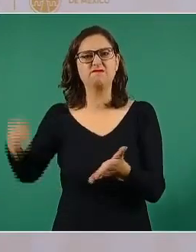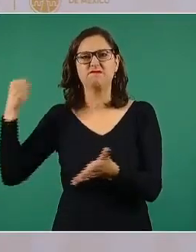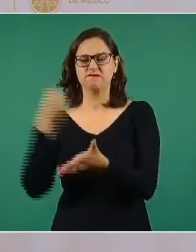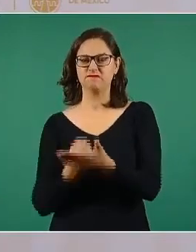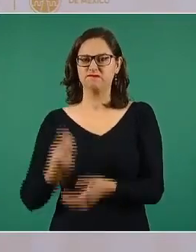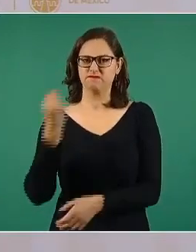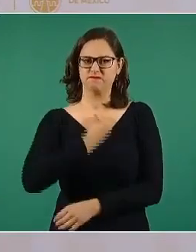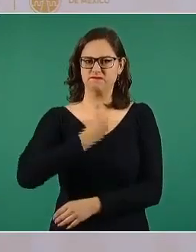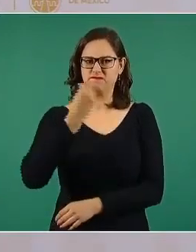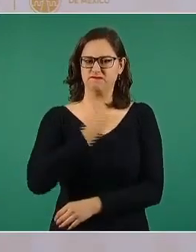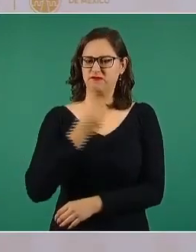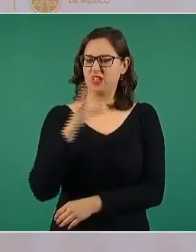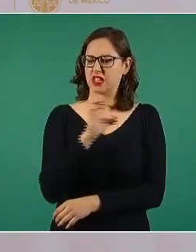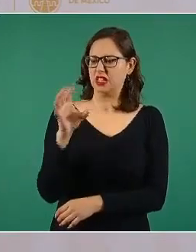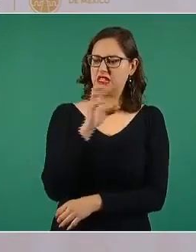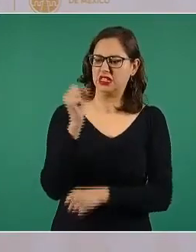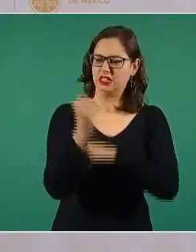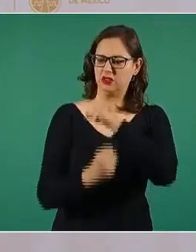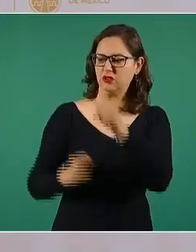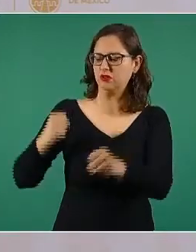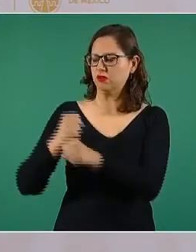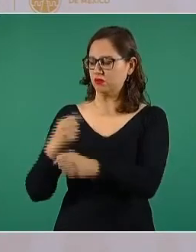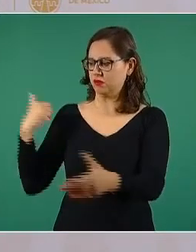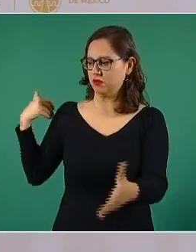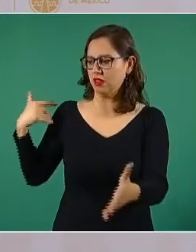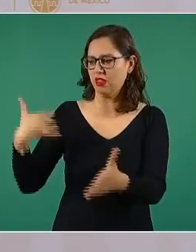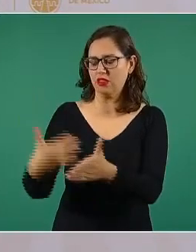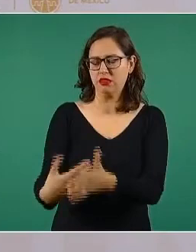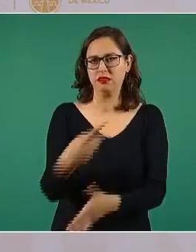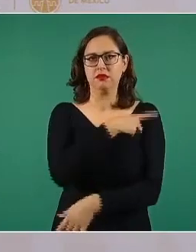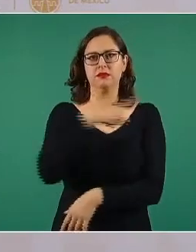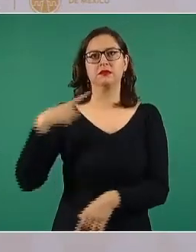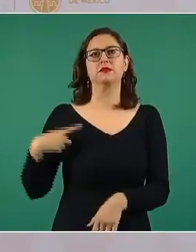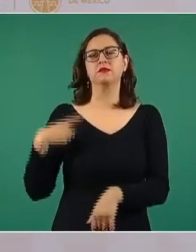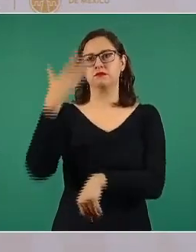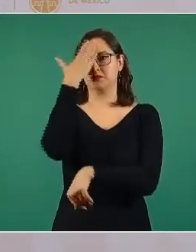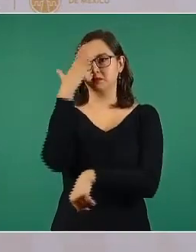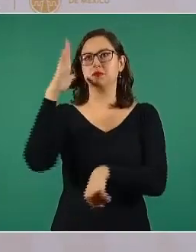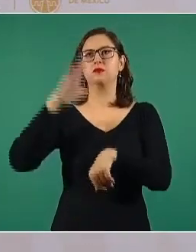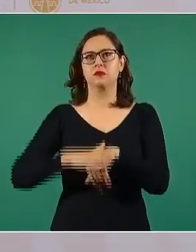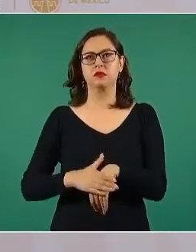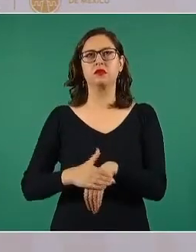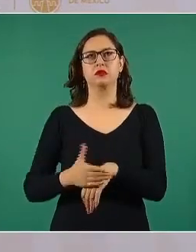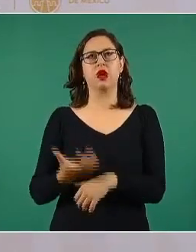entonces a una indispensable política de memoria sobre la invasión de